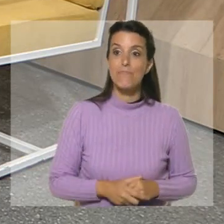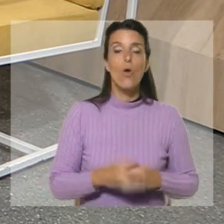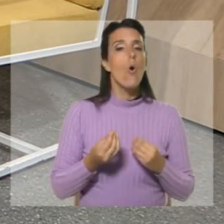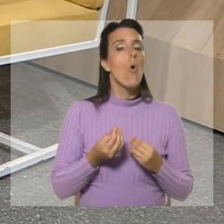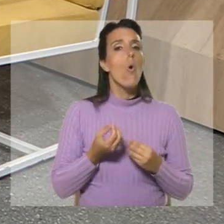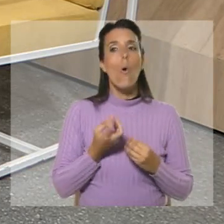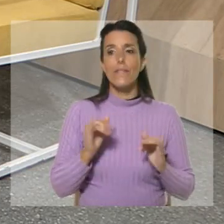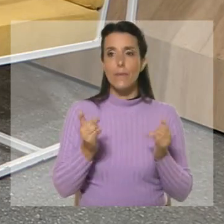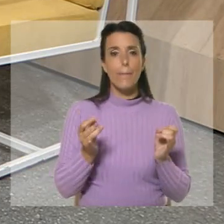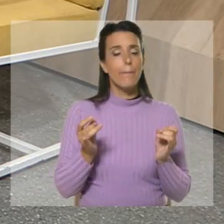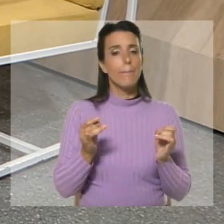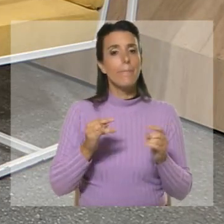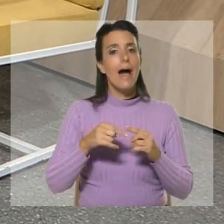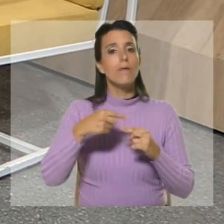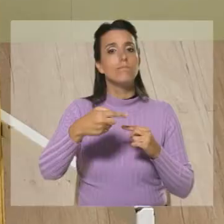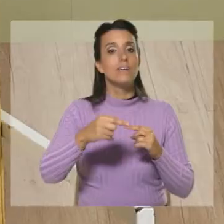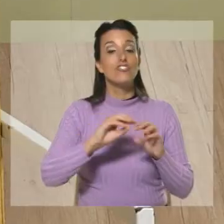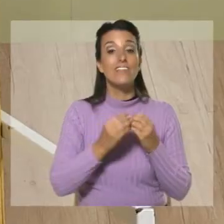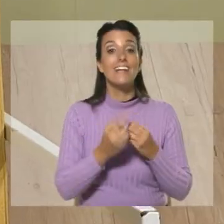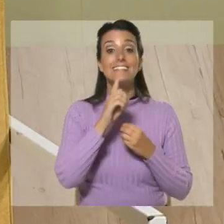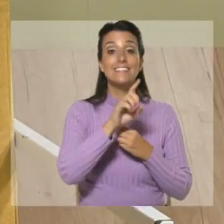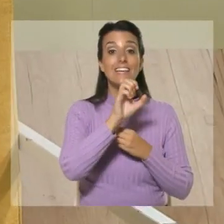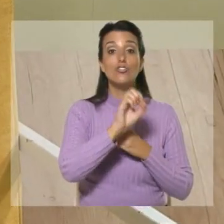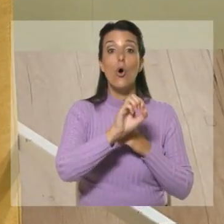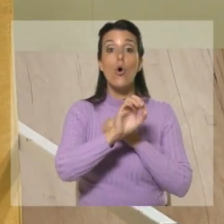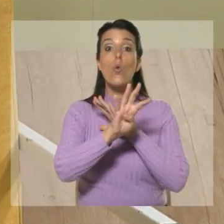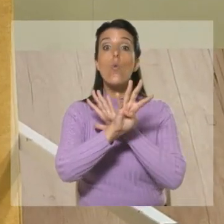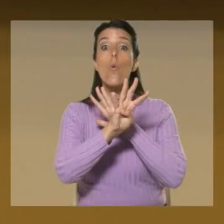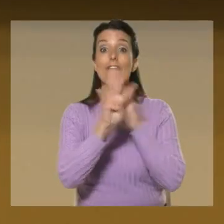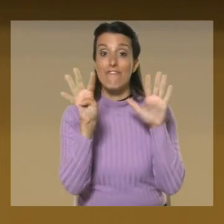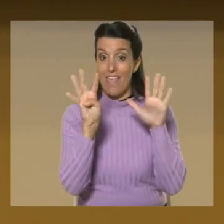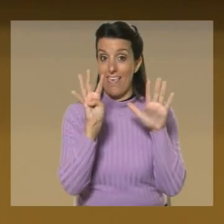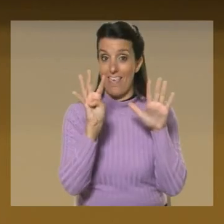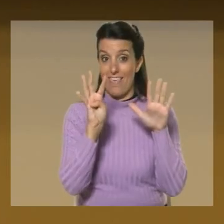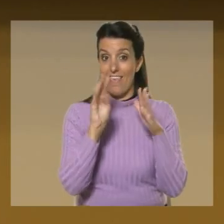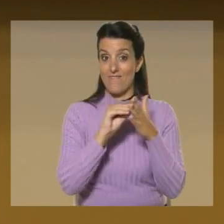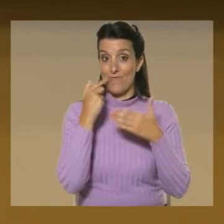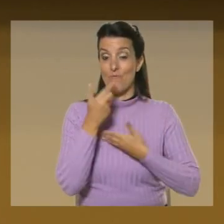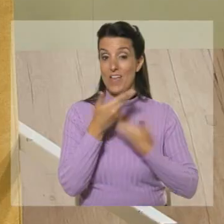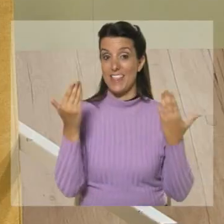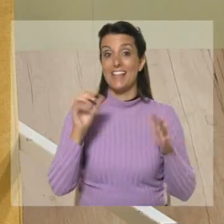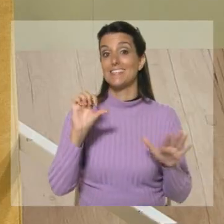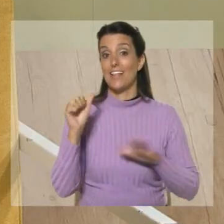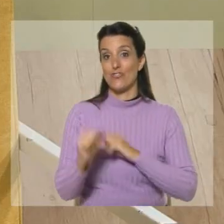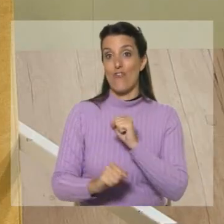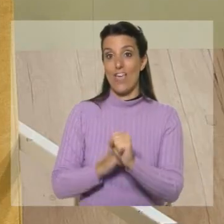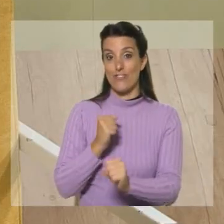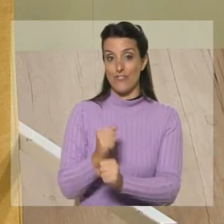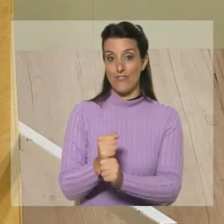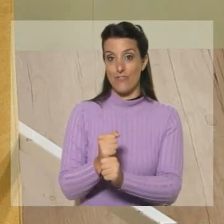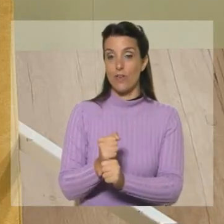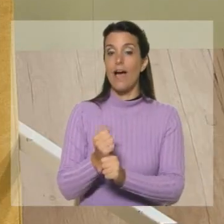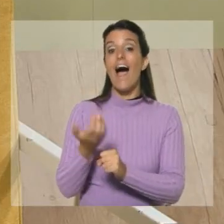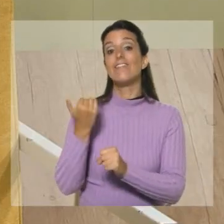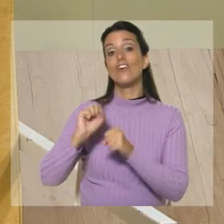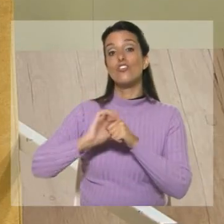funciones van de Terrorismo Emocional? Van 109 funciones. Increíble, ¿no? Sexto año consecutivo, obviamente con la pandemia en el